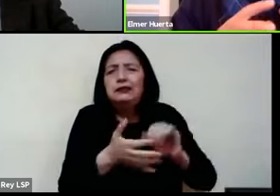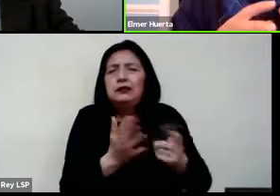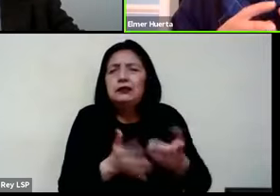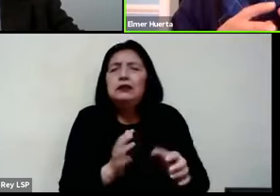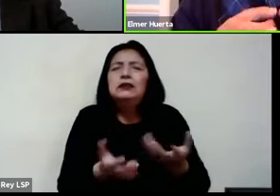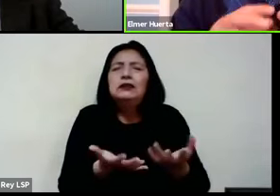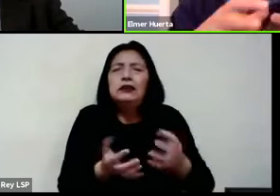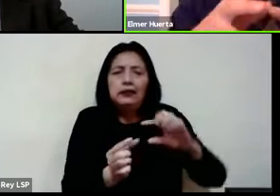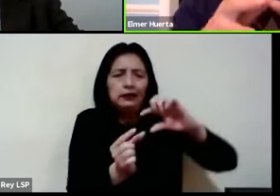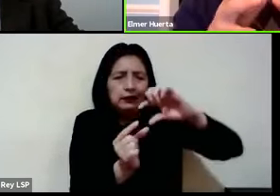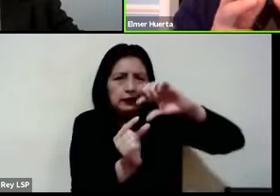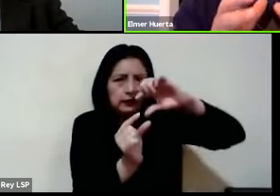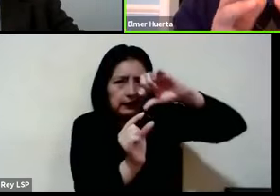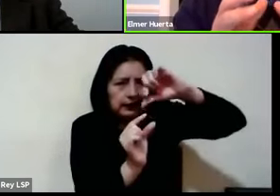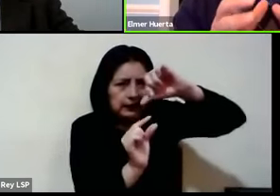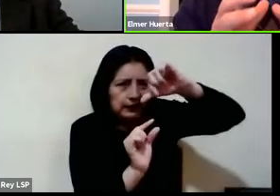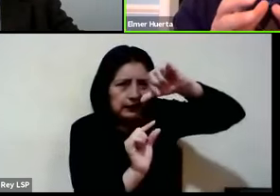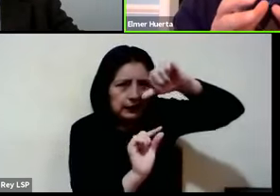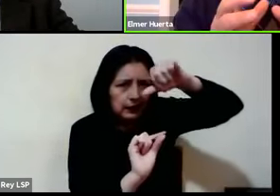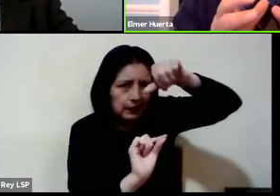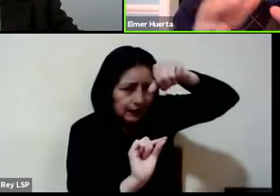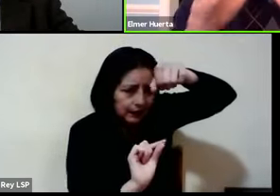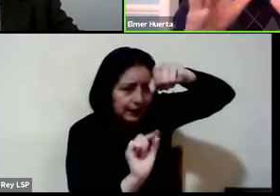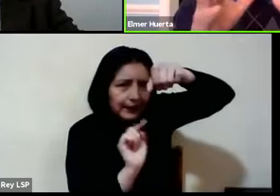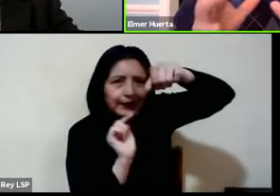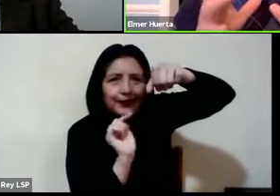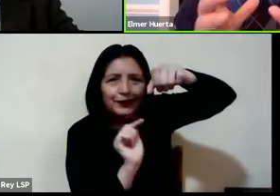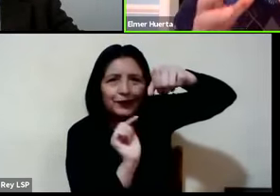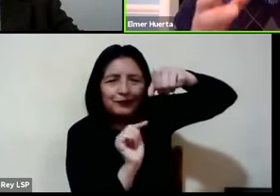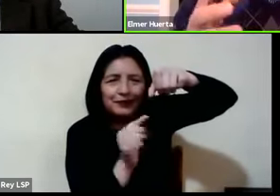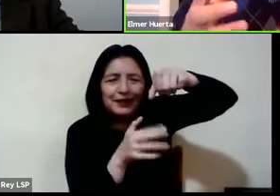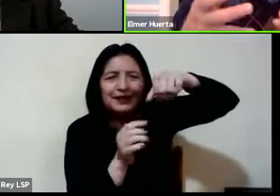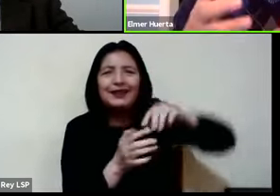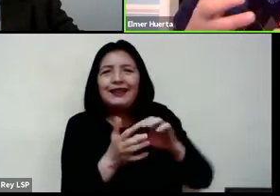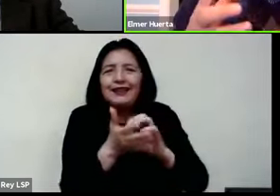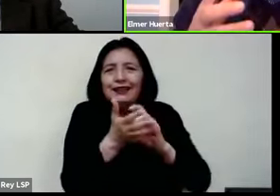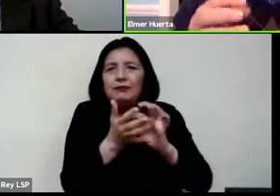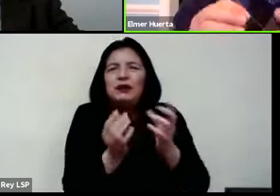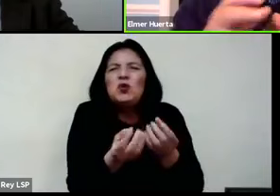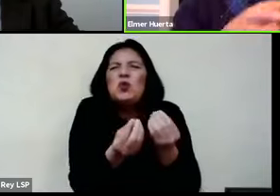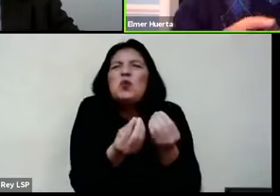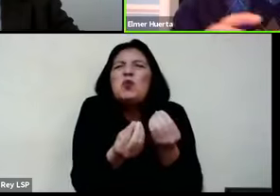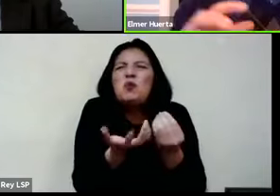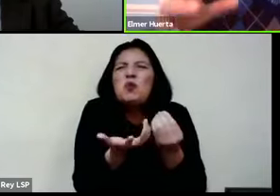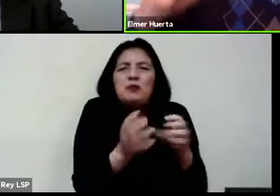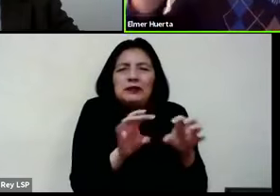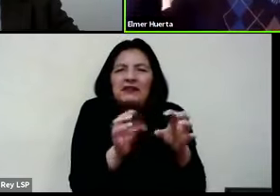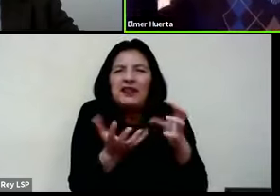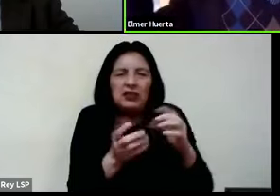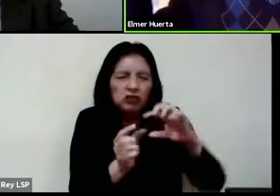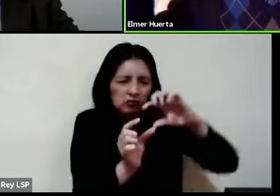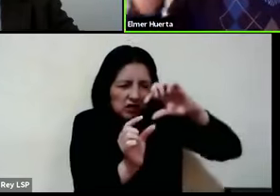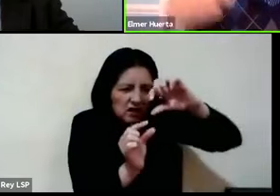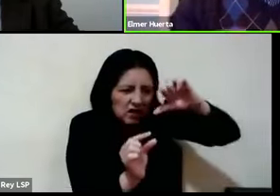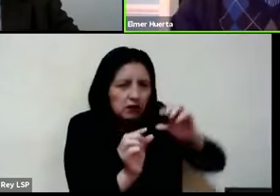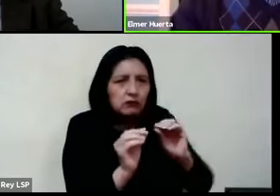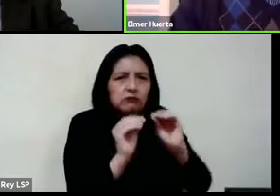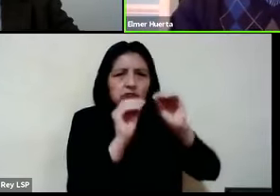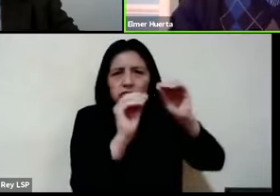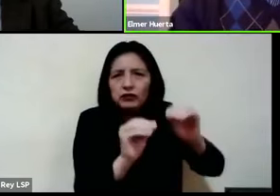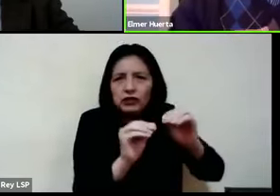código genético, el genoma del virus, su composición molecular, la pusieron en el